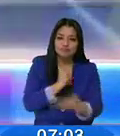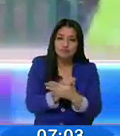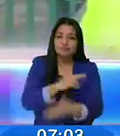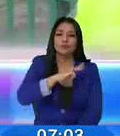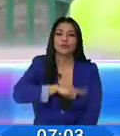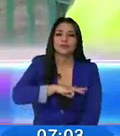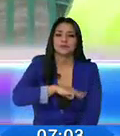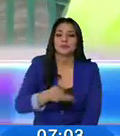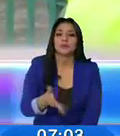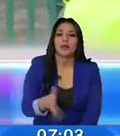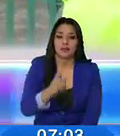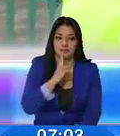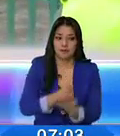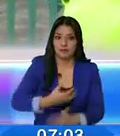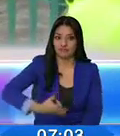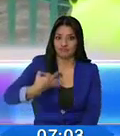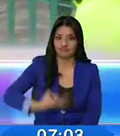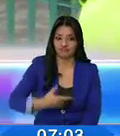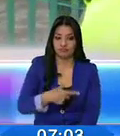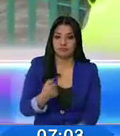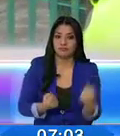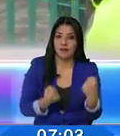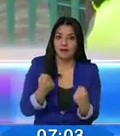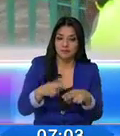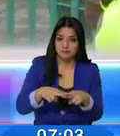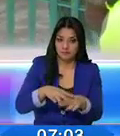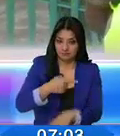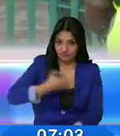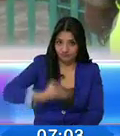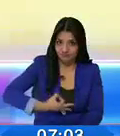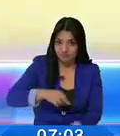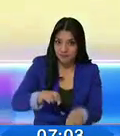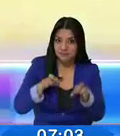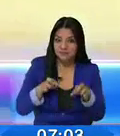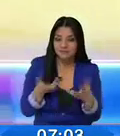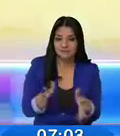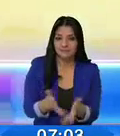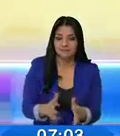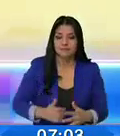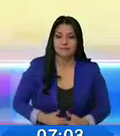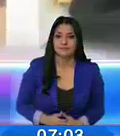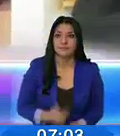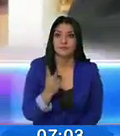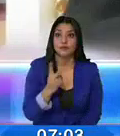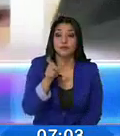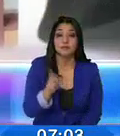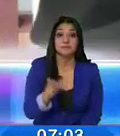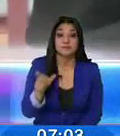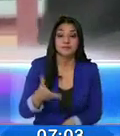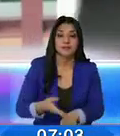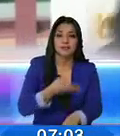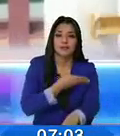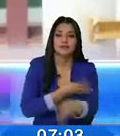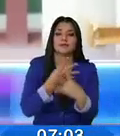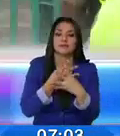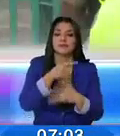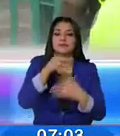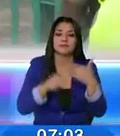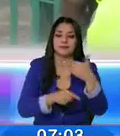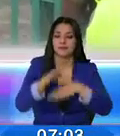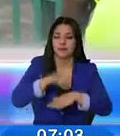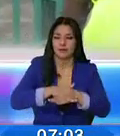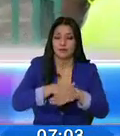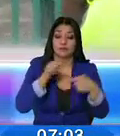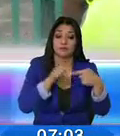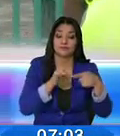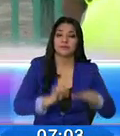municipio que puedan determinar que estos vehículos son taxis. Los dos ciudadanos presentan detenciones por varios delitos. La una